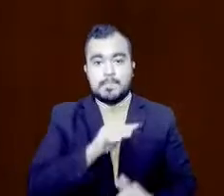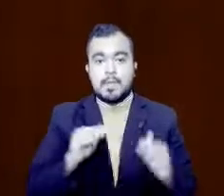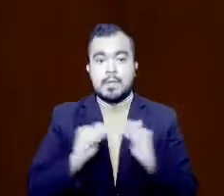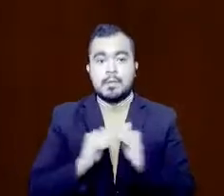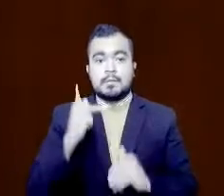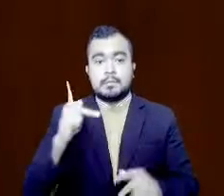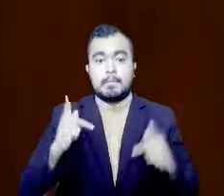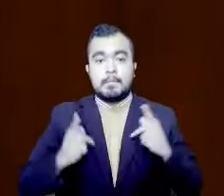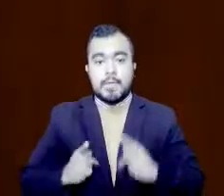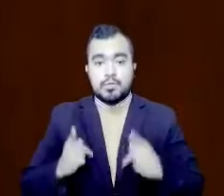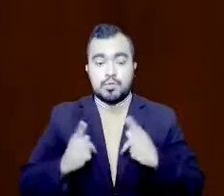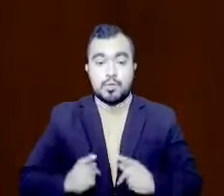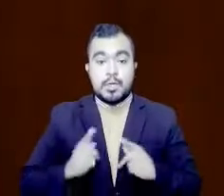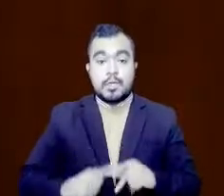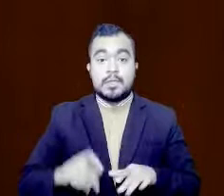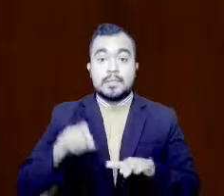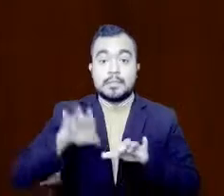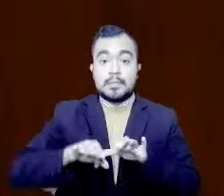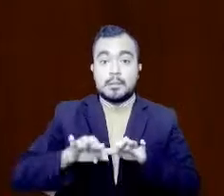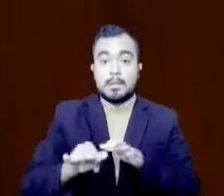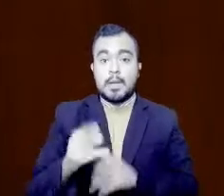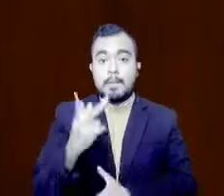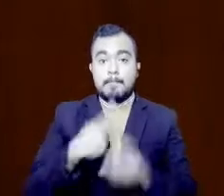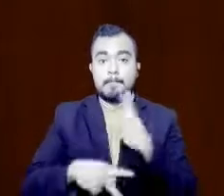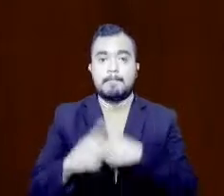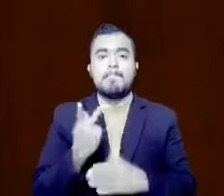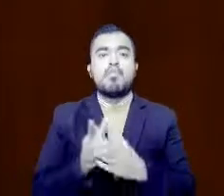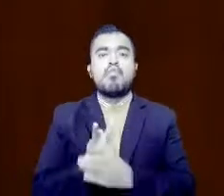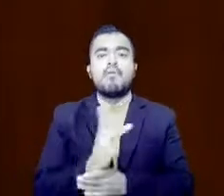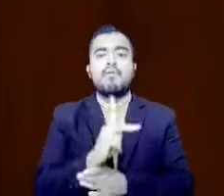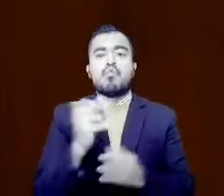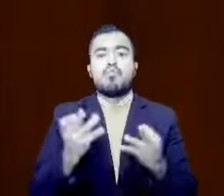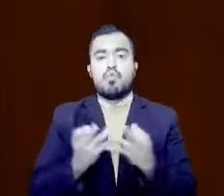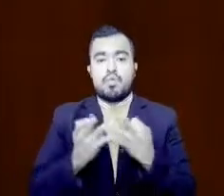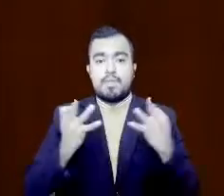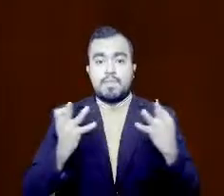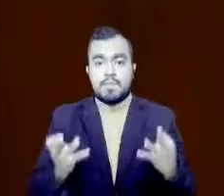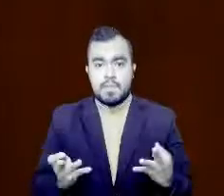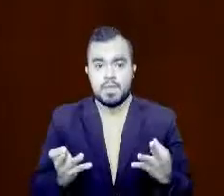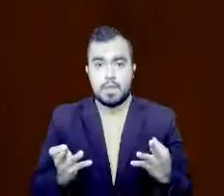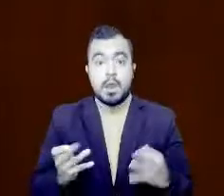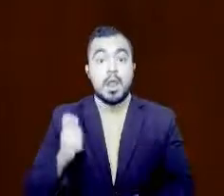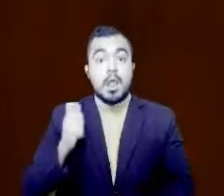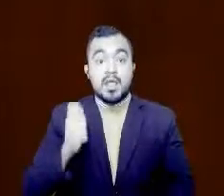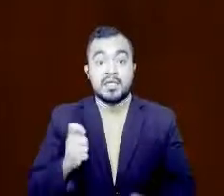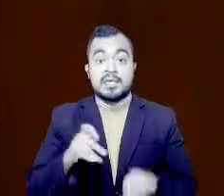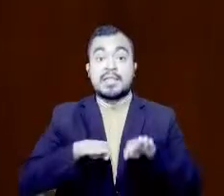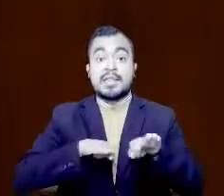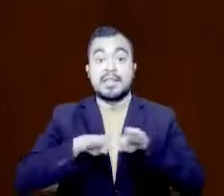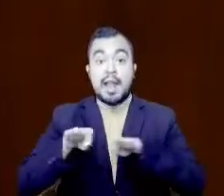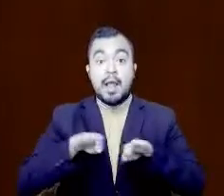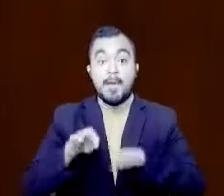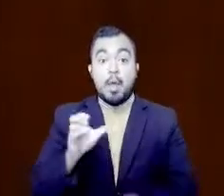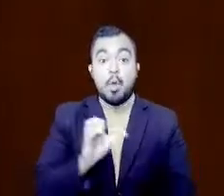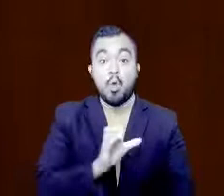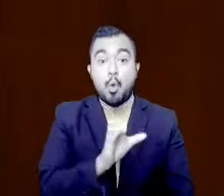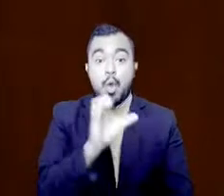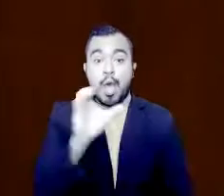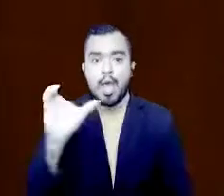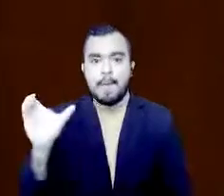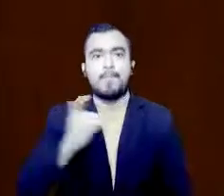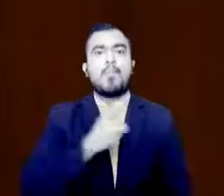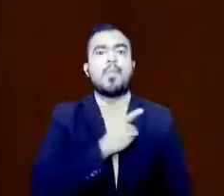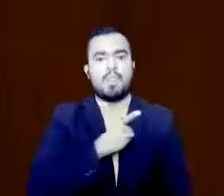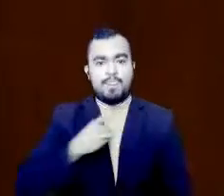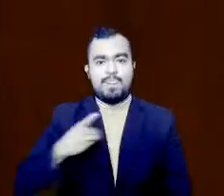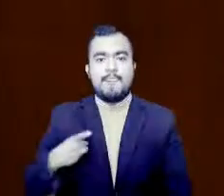La siembra y la cosecha, frutos de la tierra, es decir, el trabajo del campo debería estar incluido